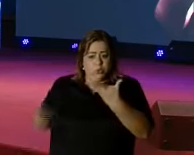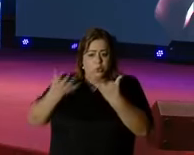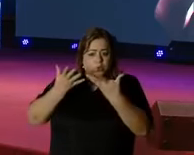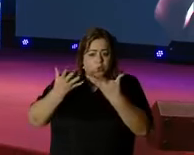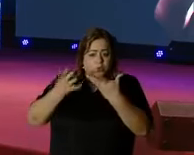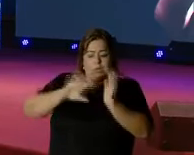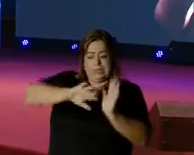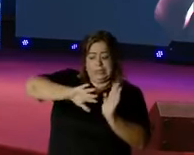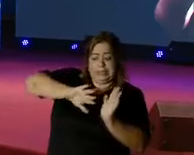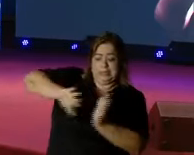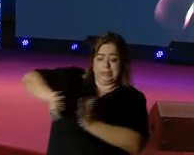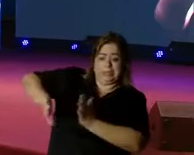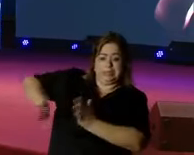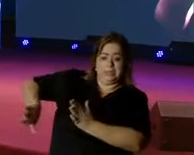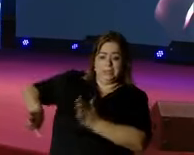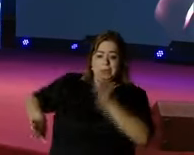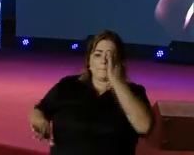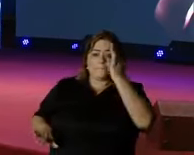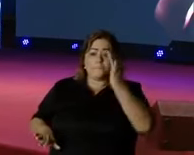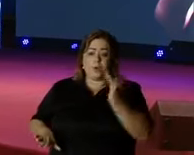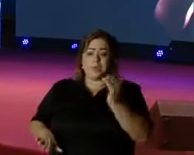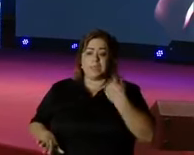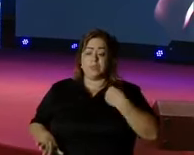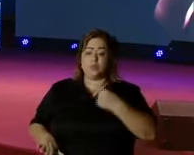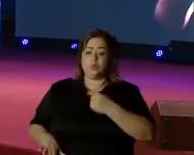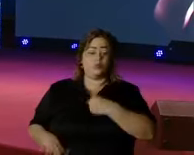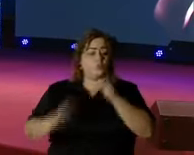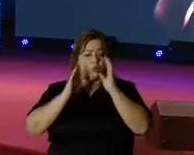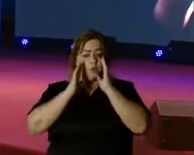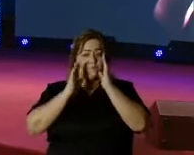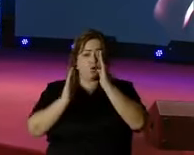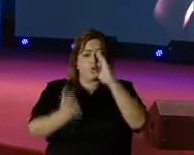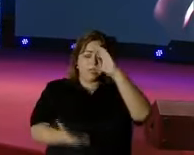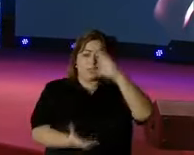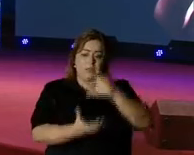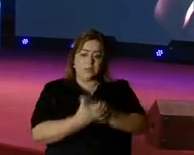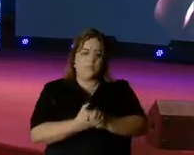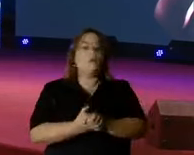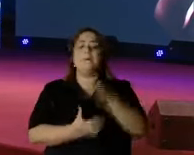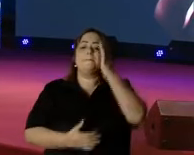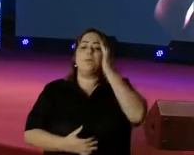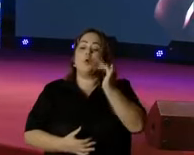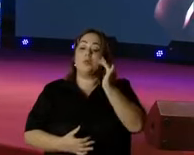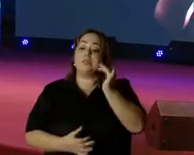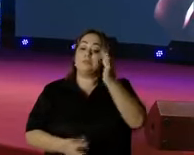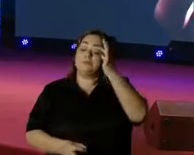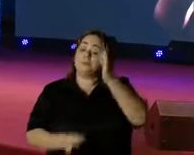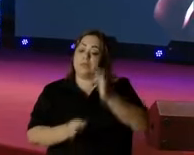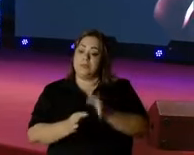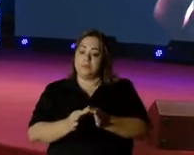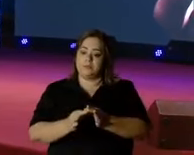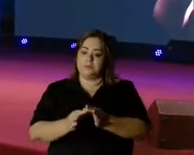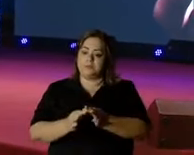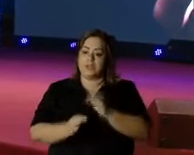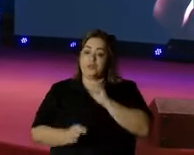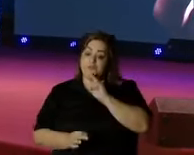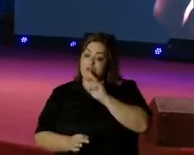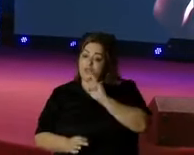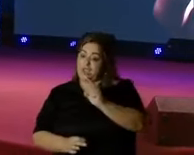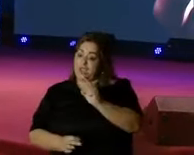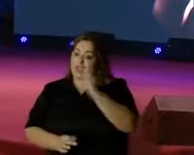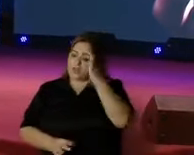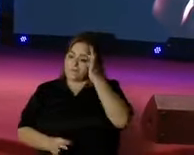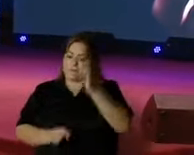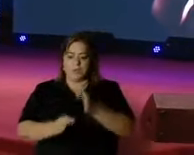serían removidos porque hemos creído. Porque la fe, la verdadera fe,